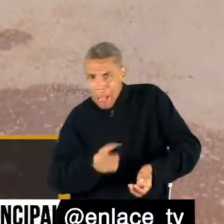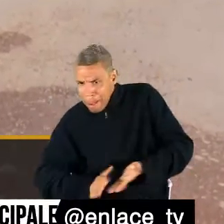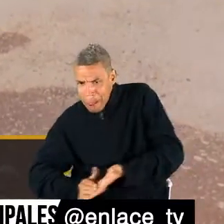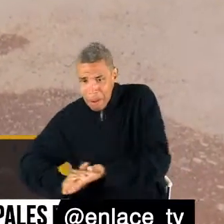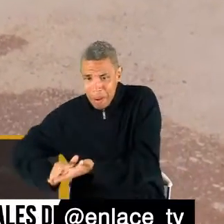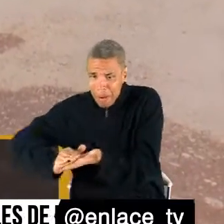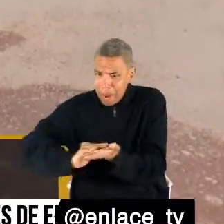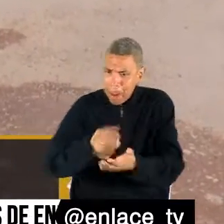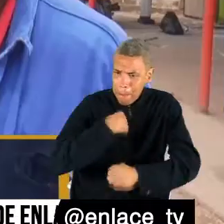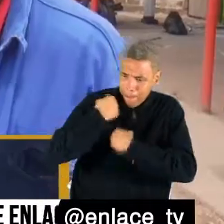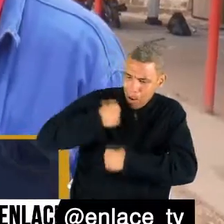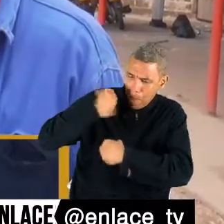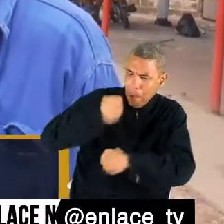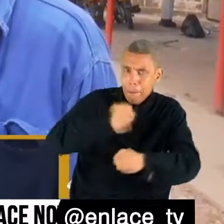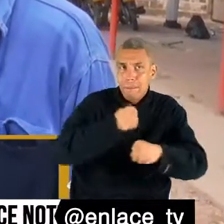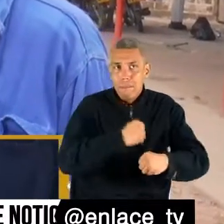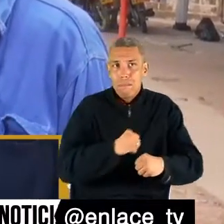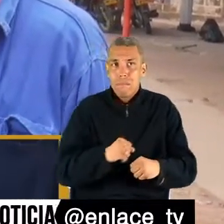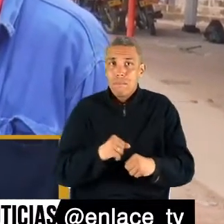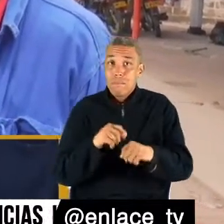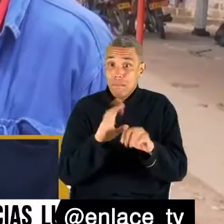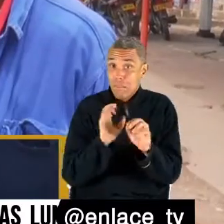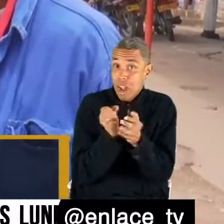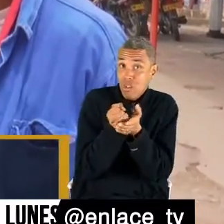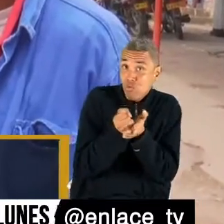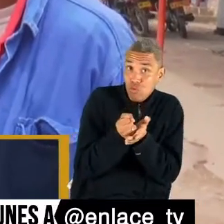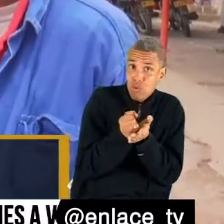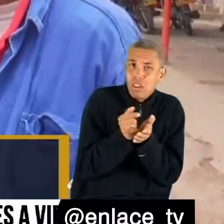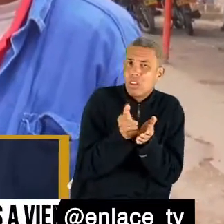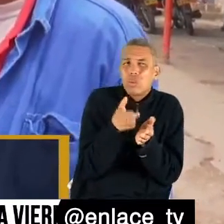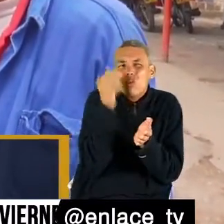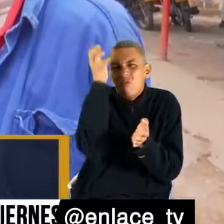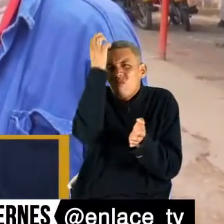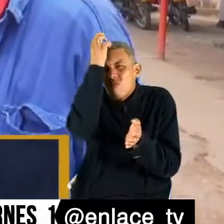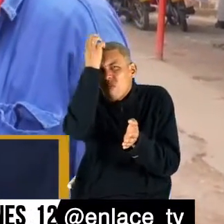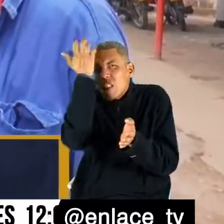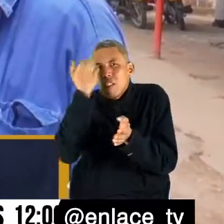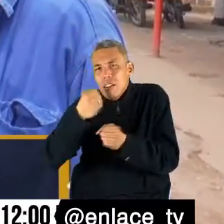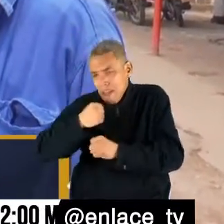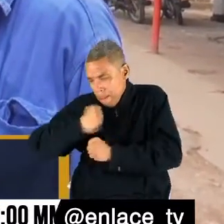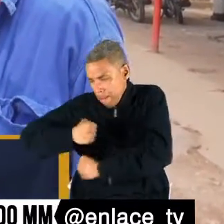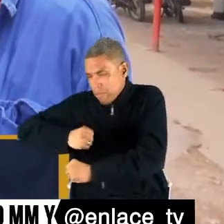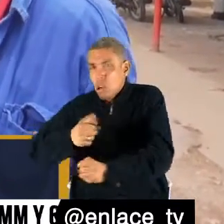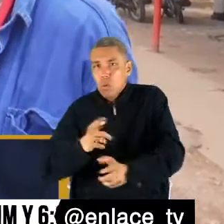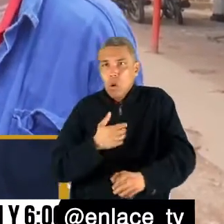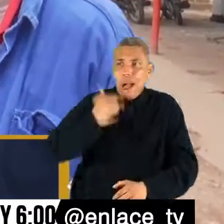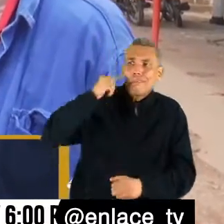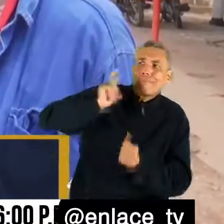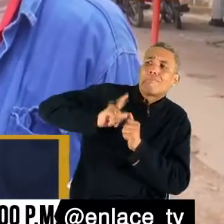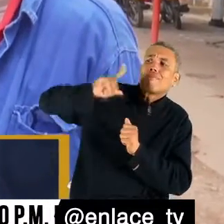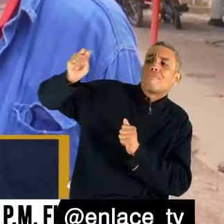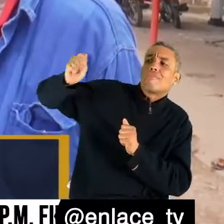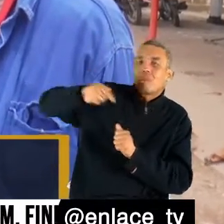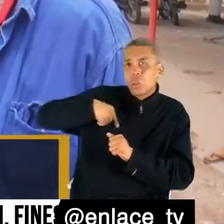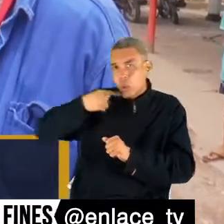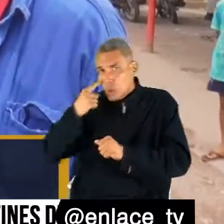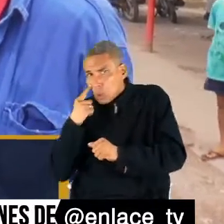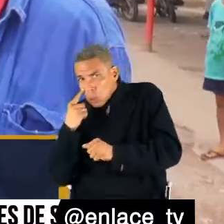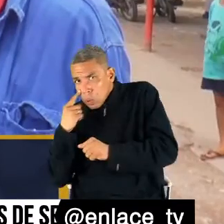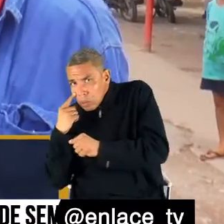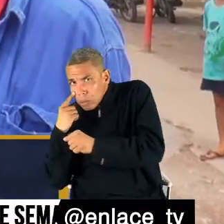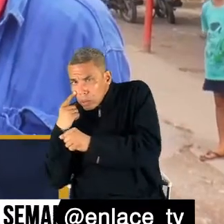tarea. Ayuda, y la gente más daño. ¿Dónde consigue usted material? Estaba por allá. ¿Se lo regalan? Sí. Bueno. ¿Y cómo le